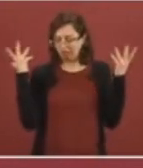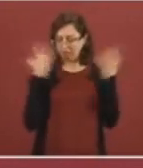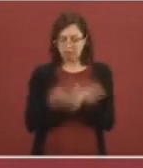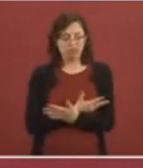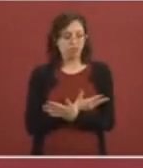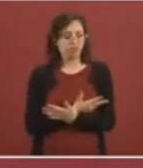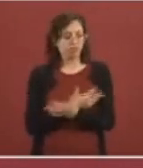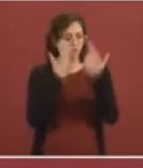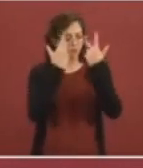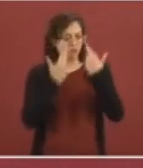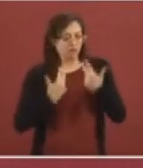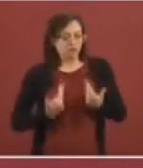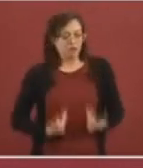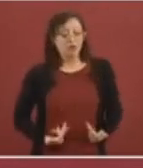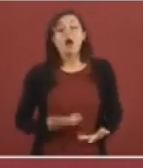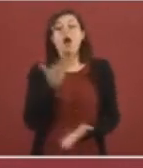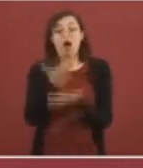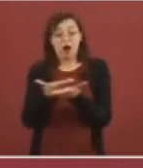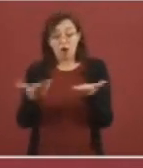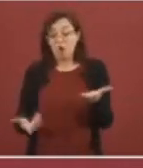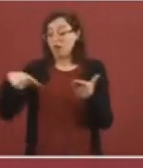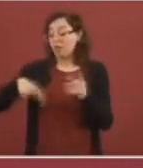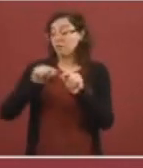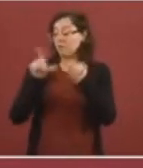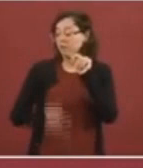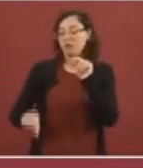Pues es lo que está sucediendo. Algunos,